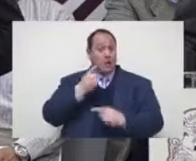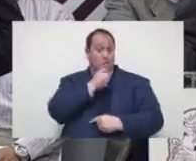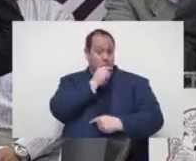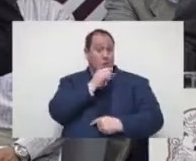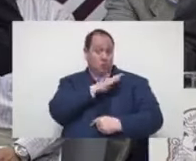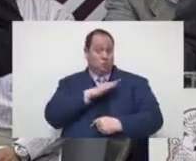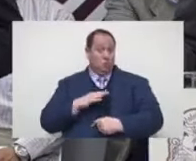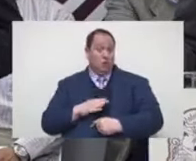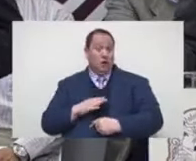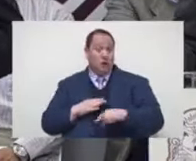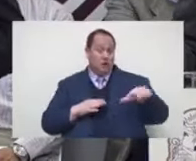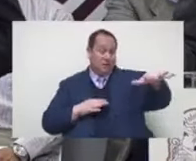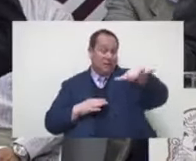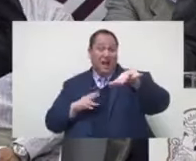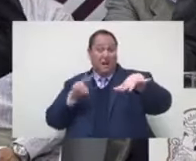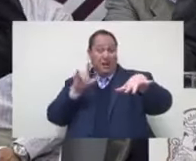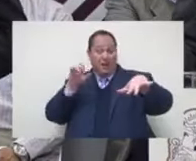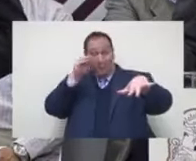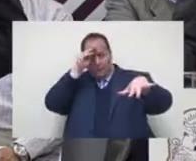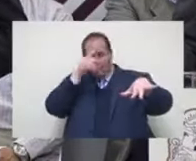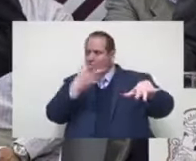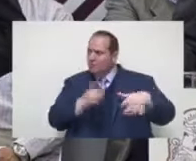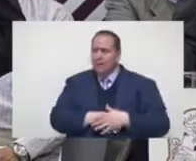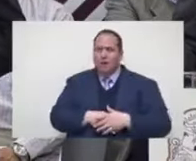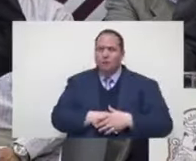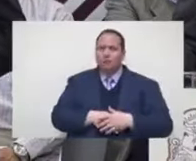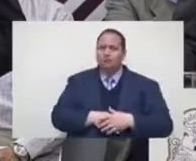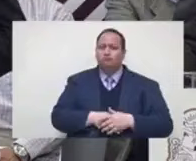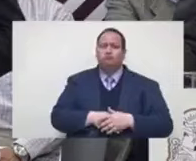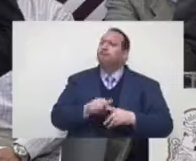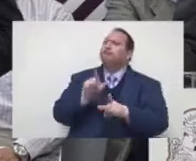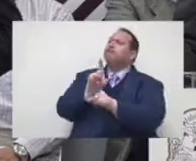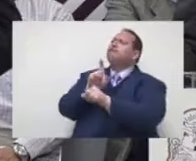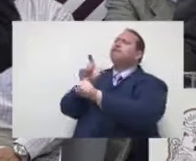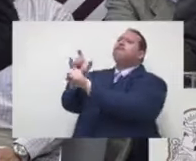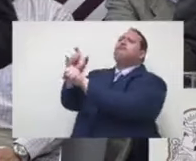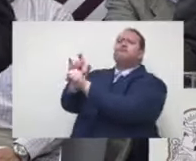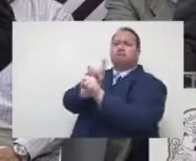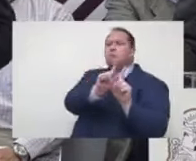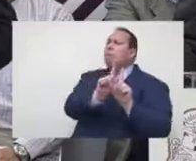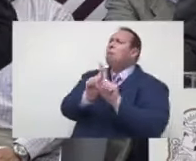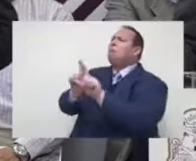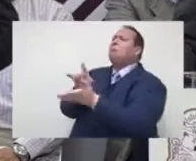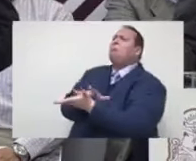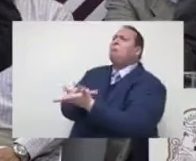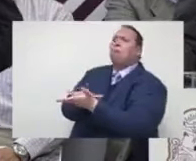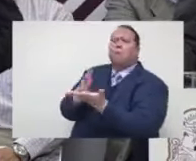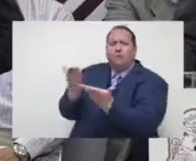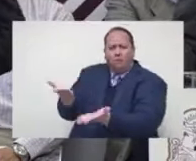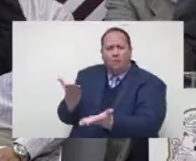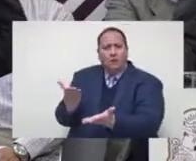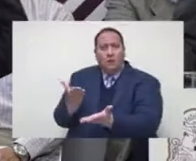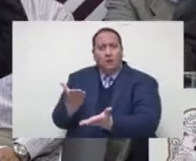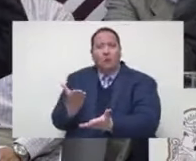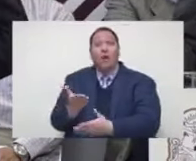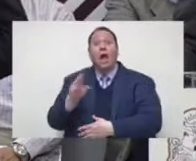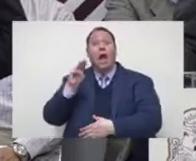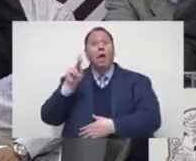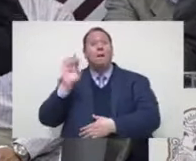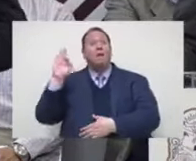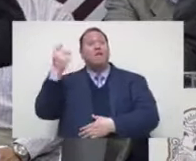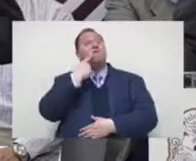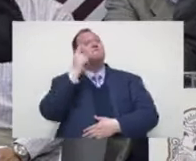municipales que trabajan en el Valle de Mexicali acompañan a la defensa, el personal de la Fuerza Estatal, por orden del Ministerio Público